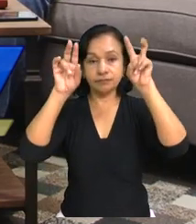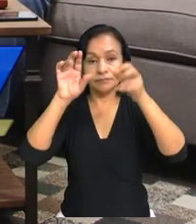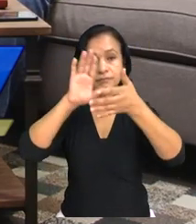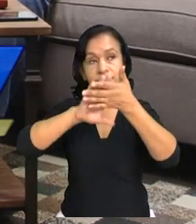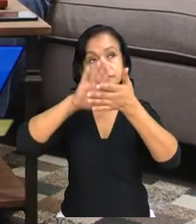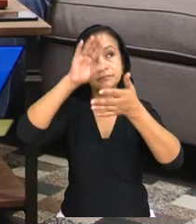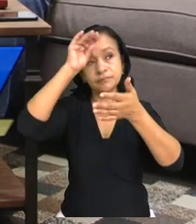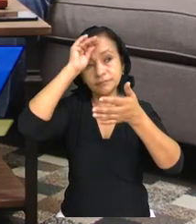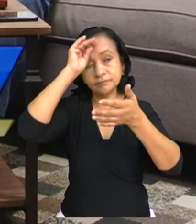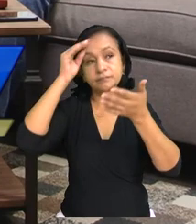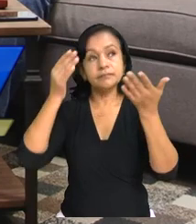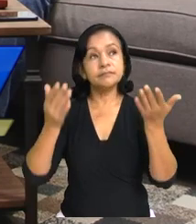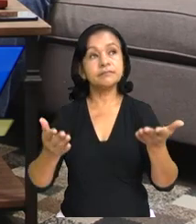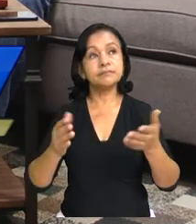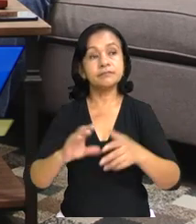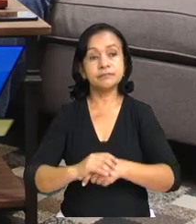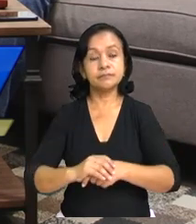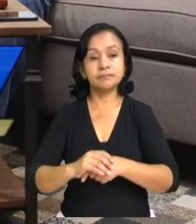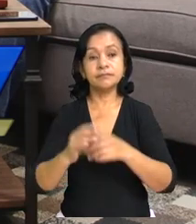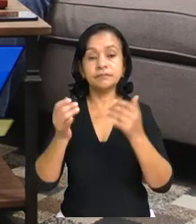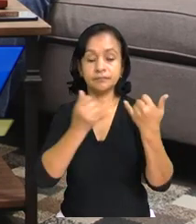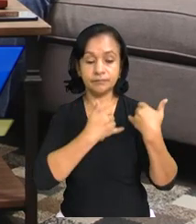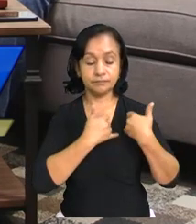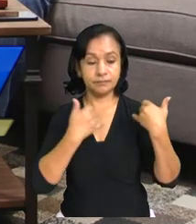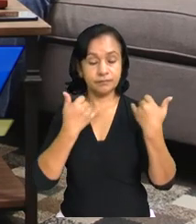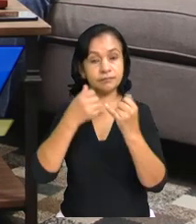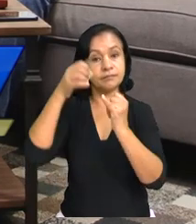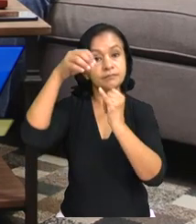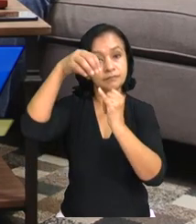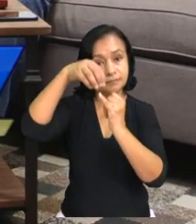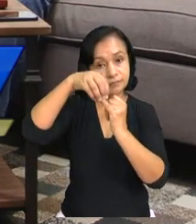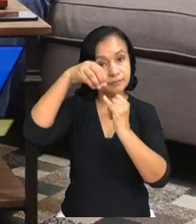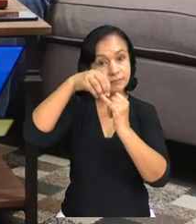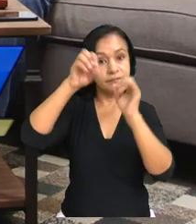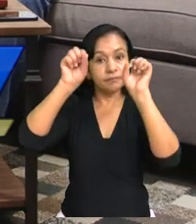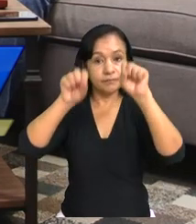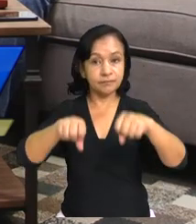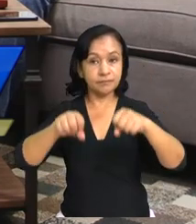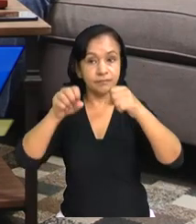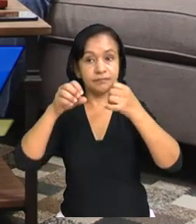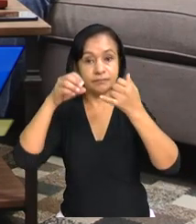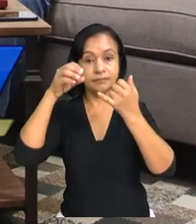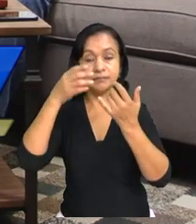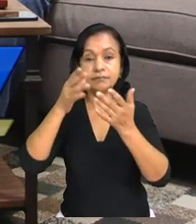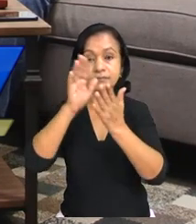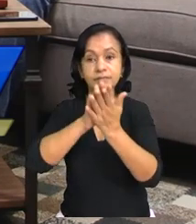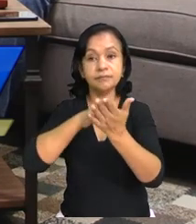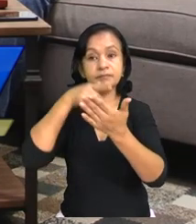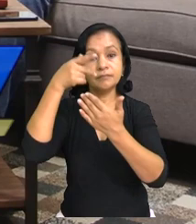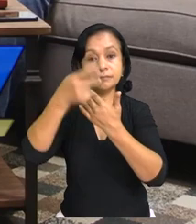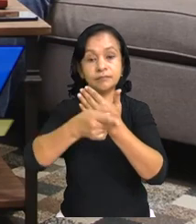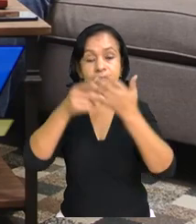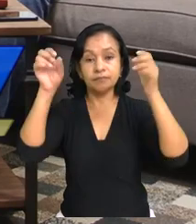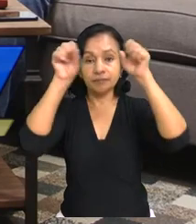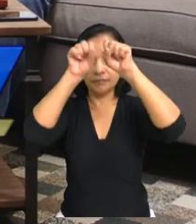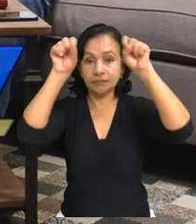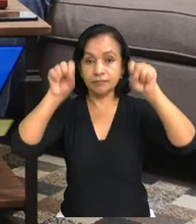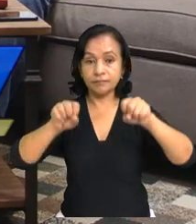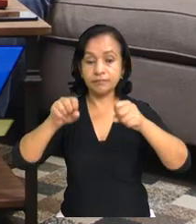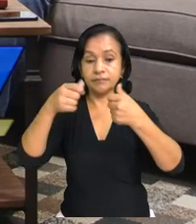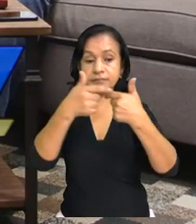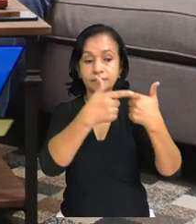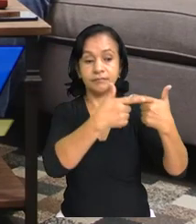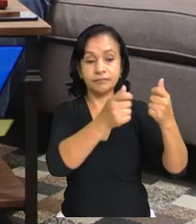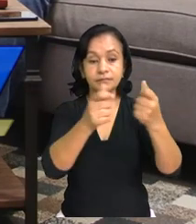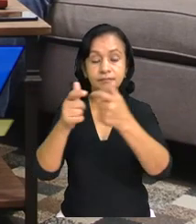y institutos técnicos, INATEC, por ejemplo, con el que tenemos un programa de capacitación de los comités de agua